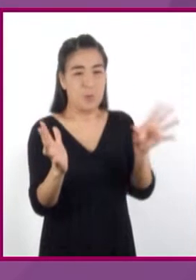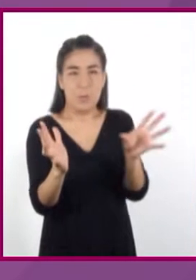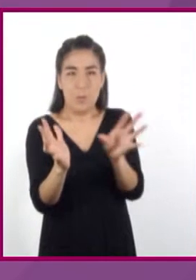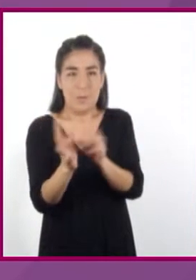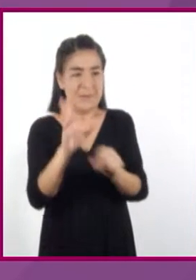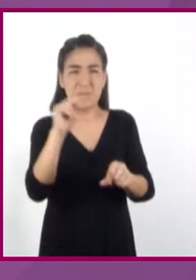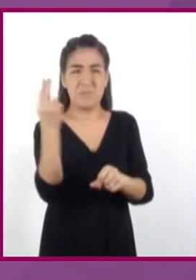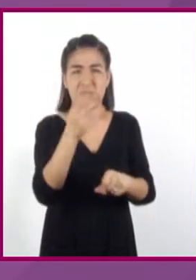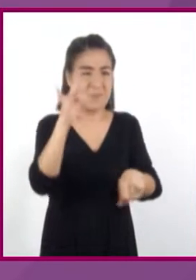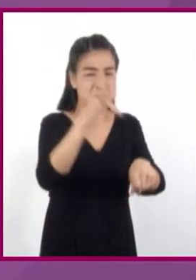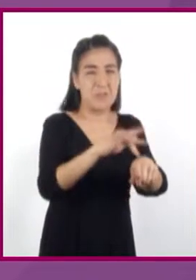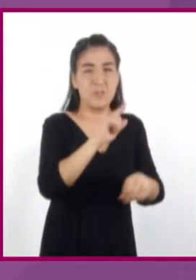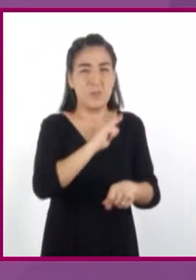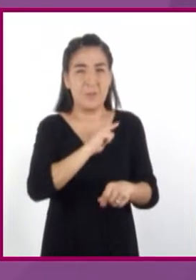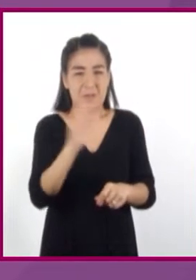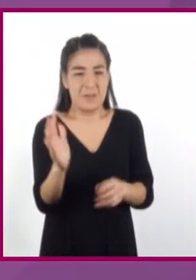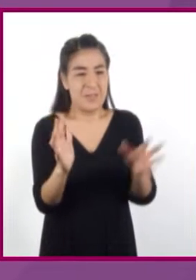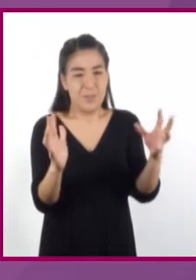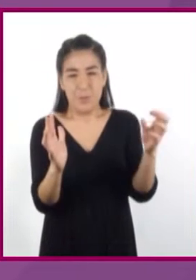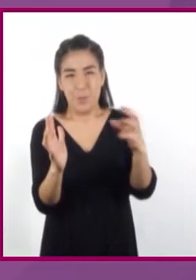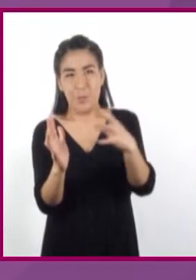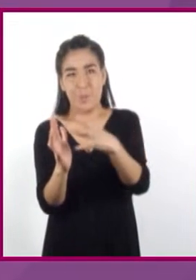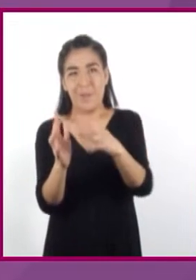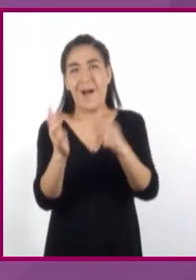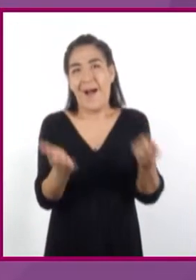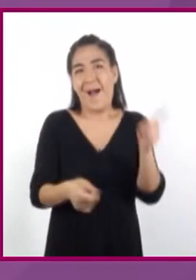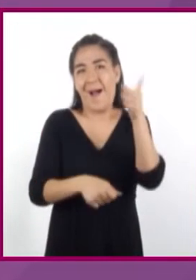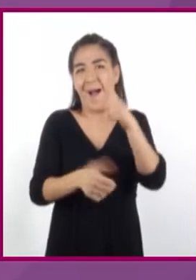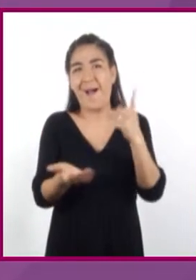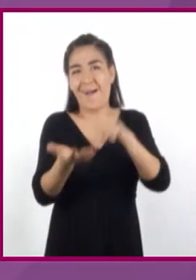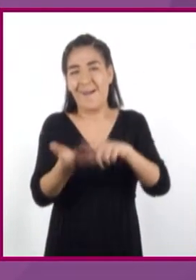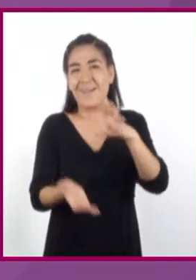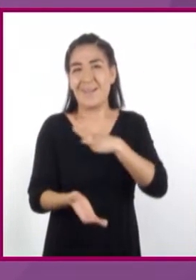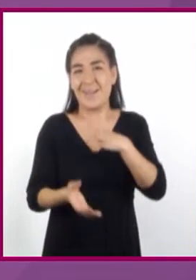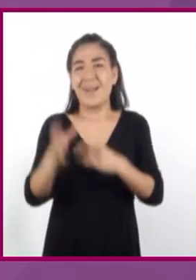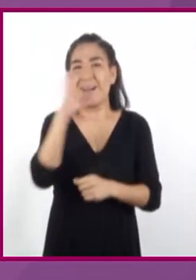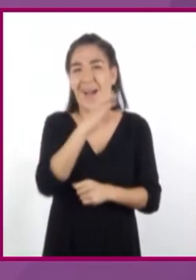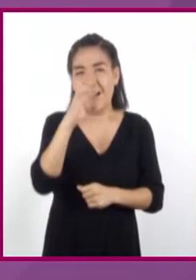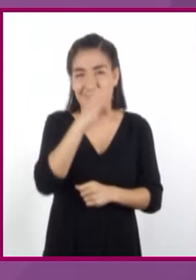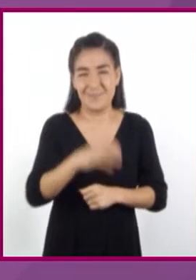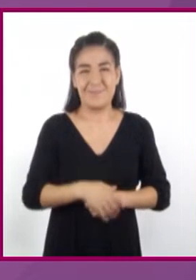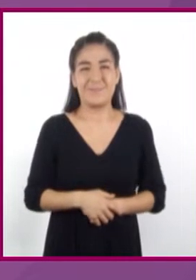pues con ello se logra percibir el calor que ambos emiten.